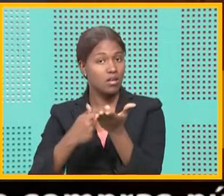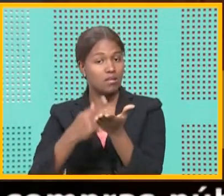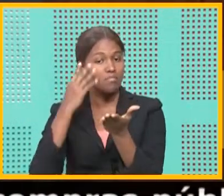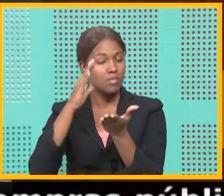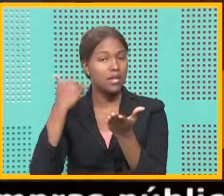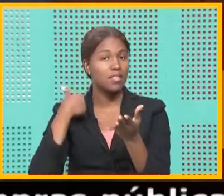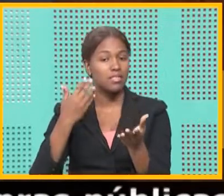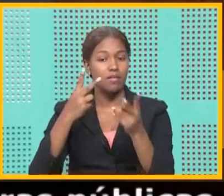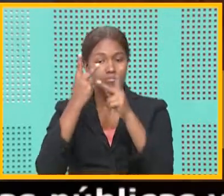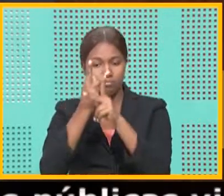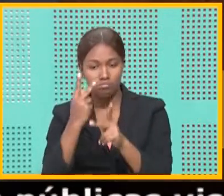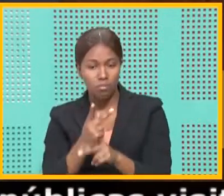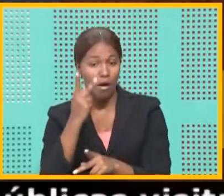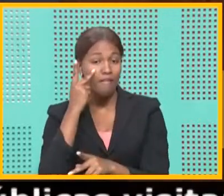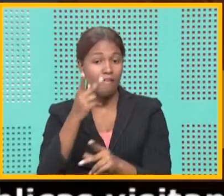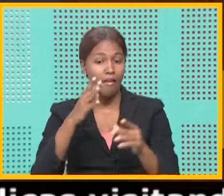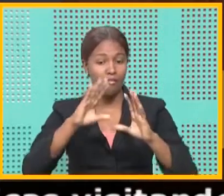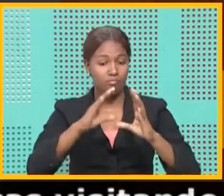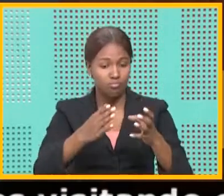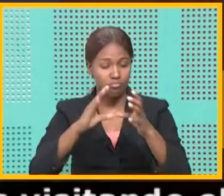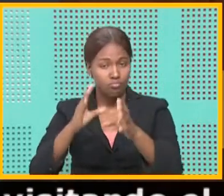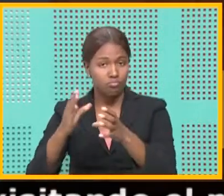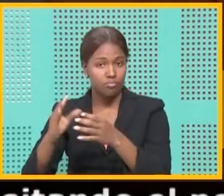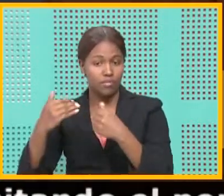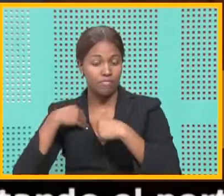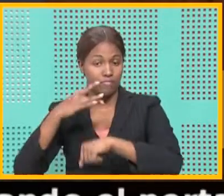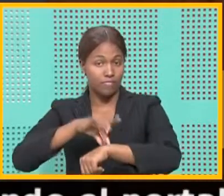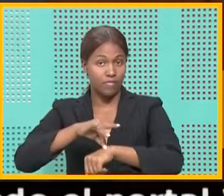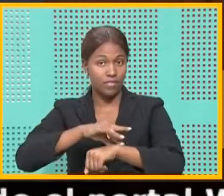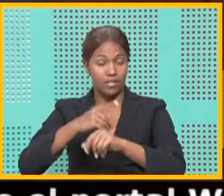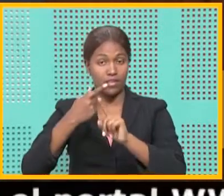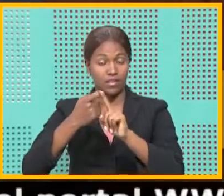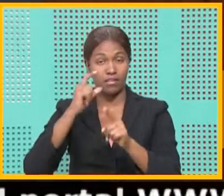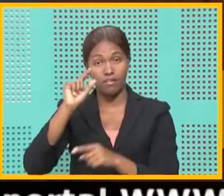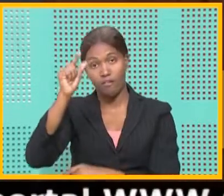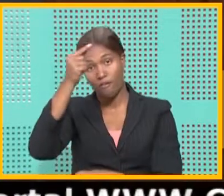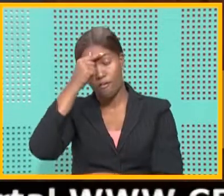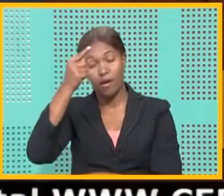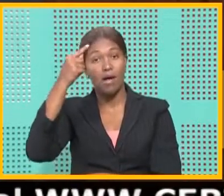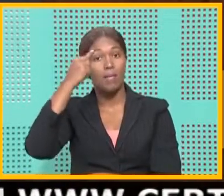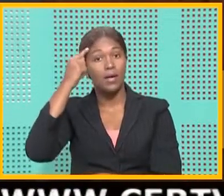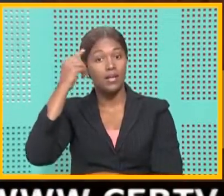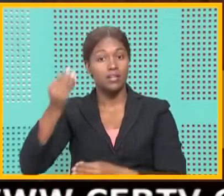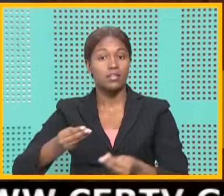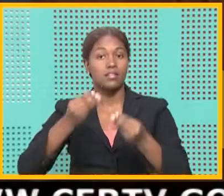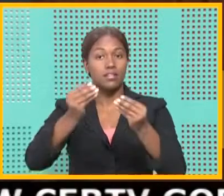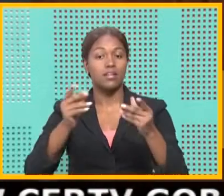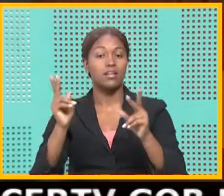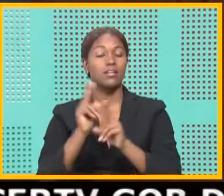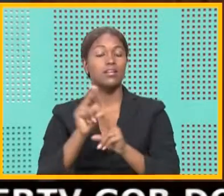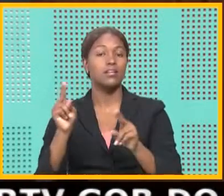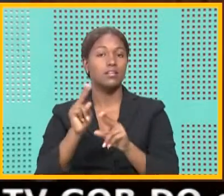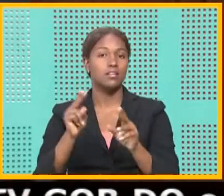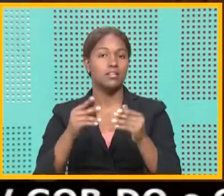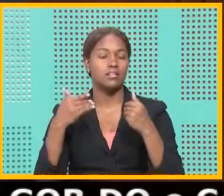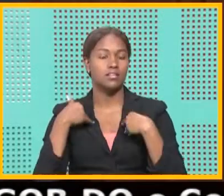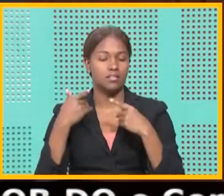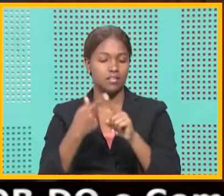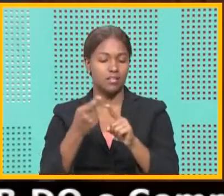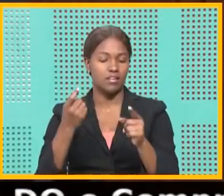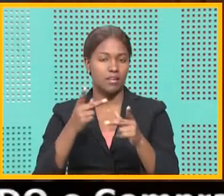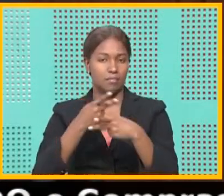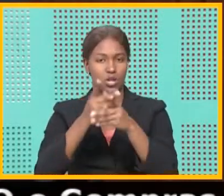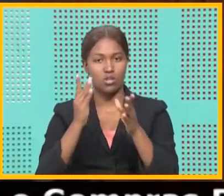van depurando los terrenos que el Estado piensa poner a la disposición de